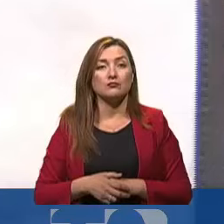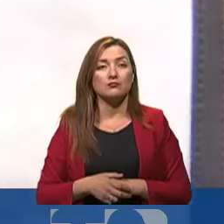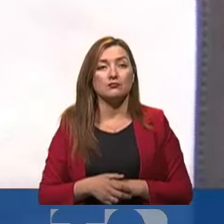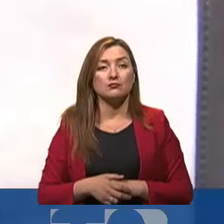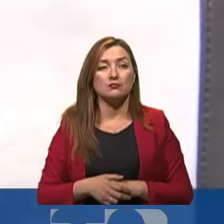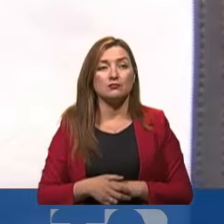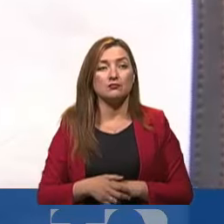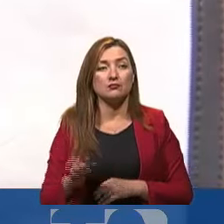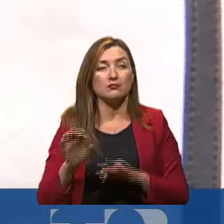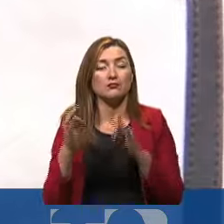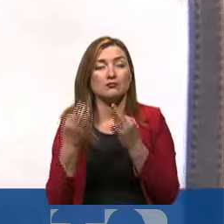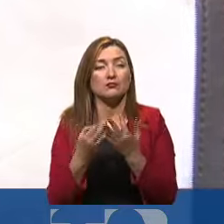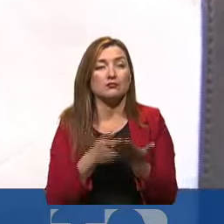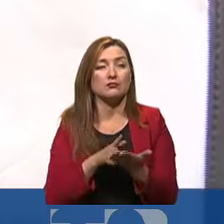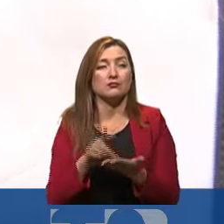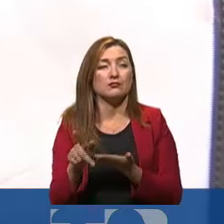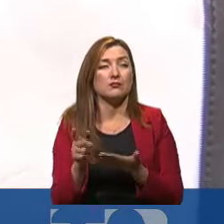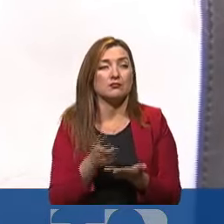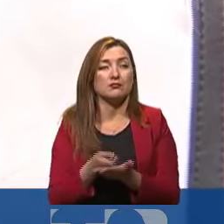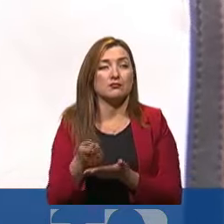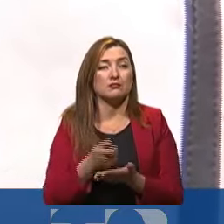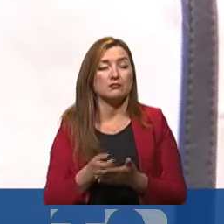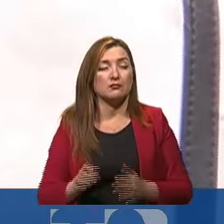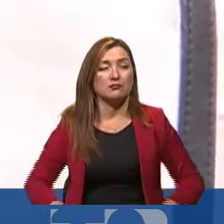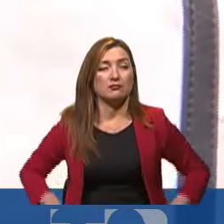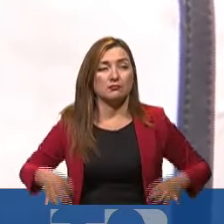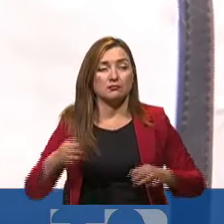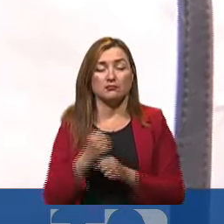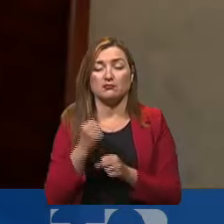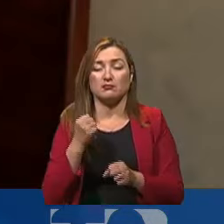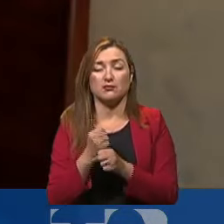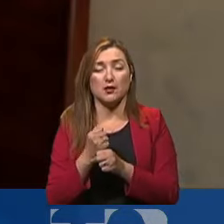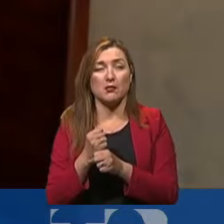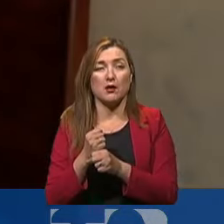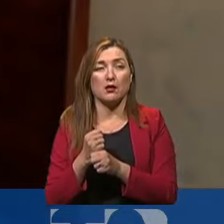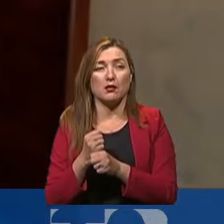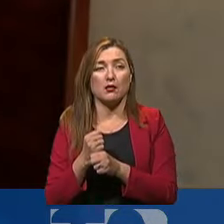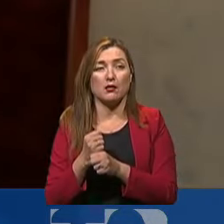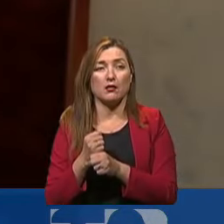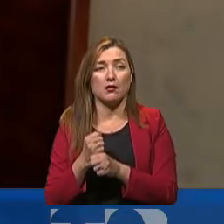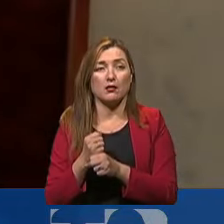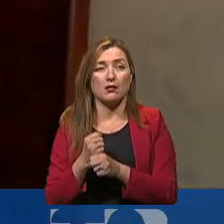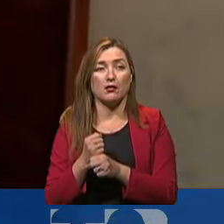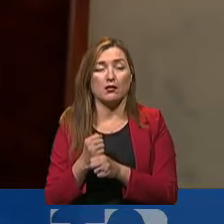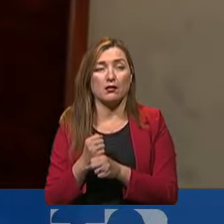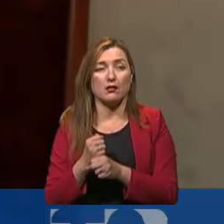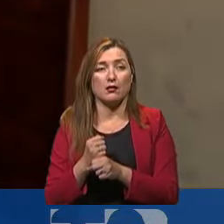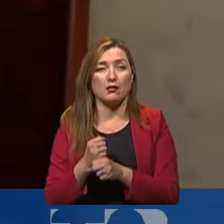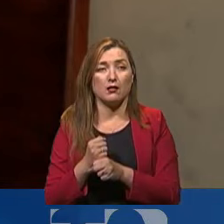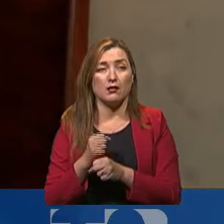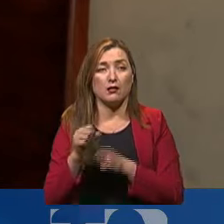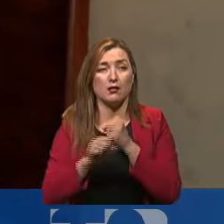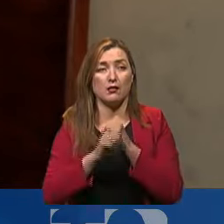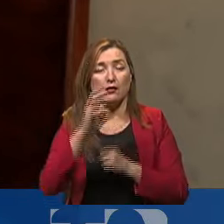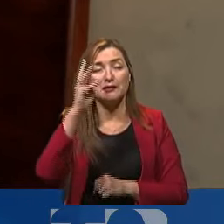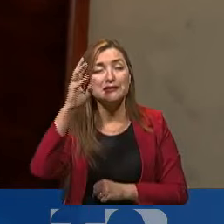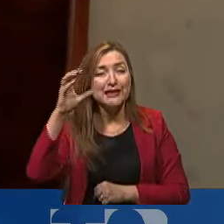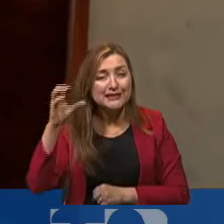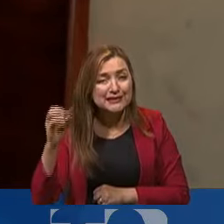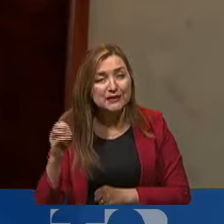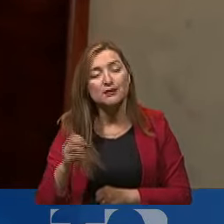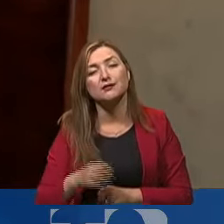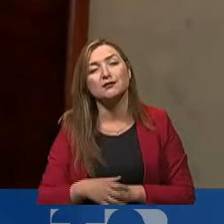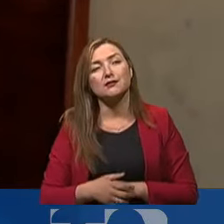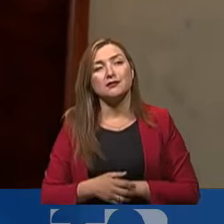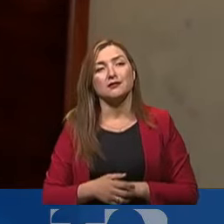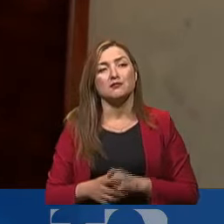no pueden afrontar estos gastos porque no cuentan con un trabajo estable. Mi edad ya va a los 60 años, como es lastimosamente que